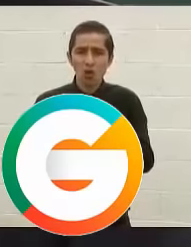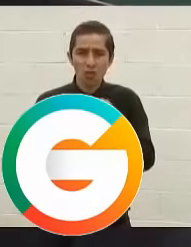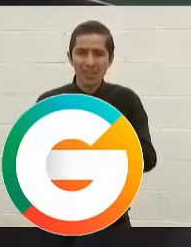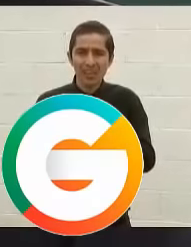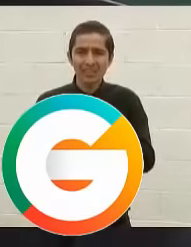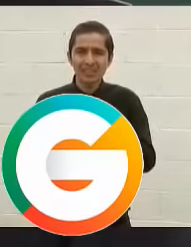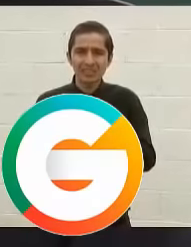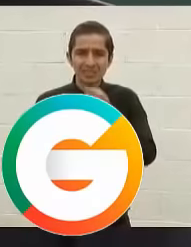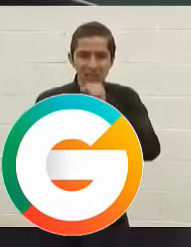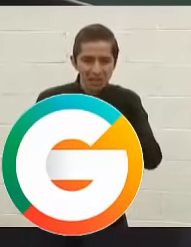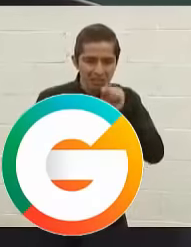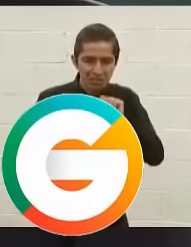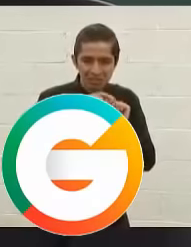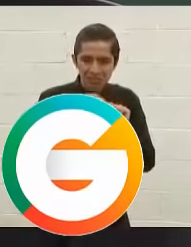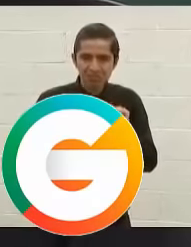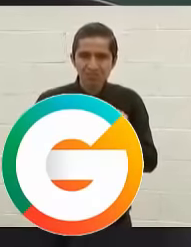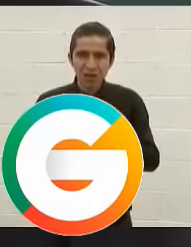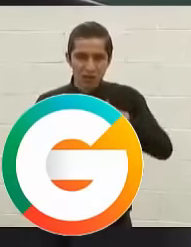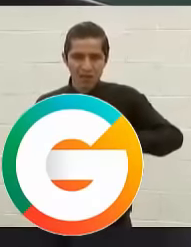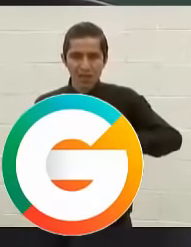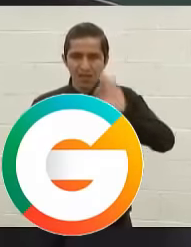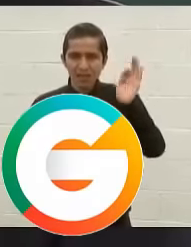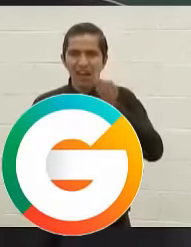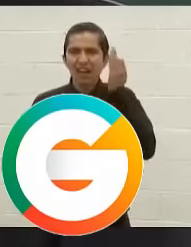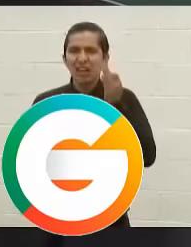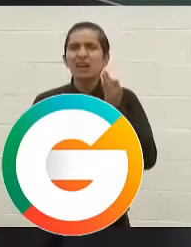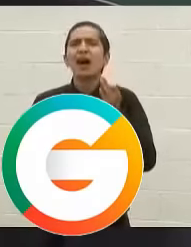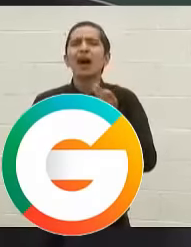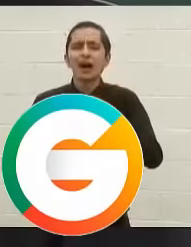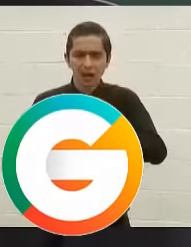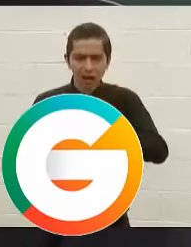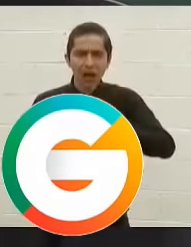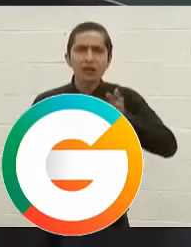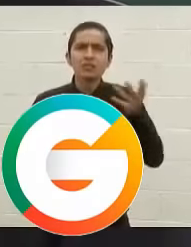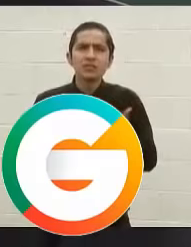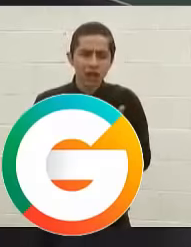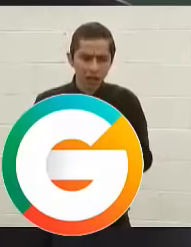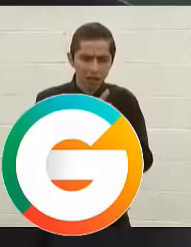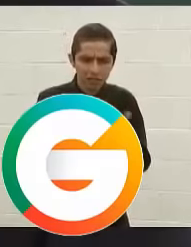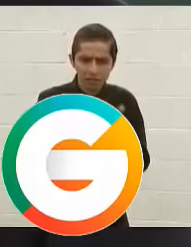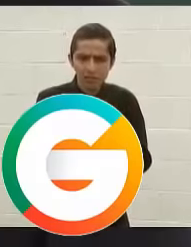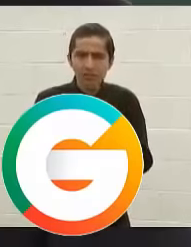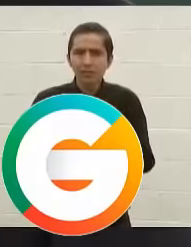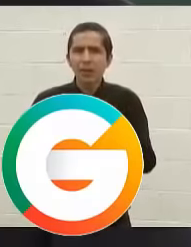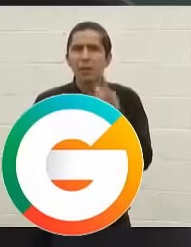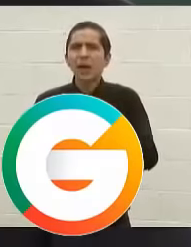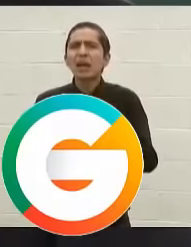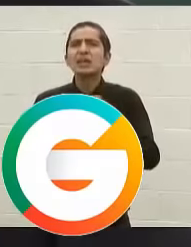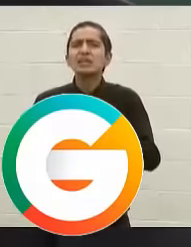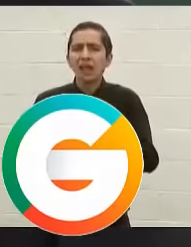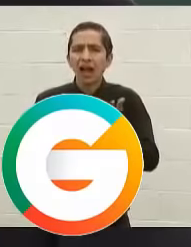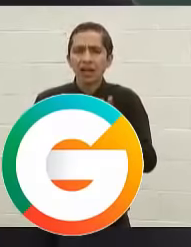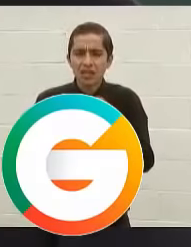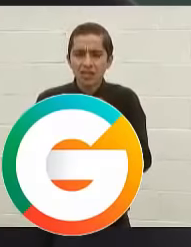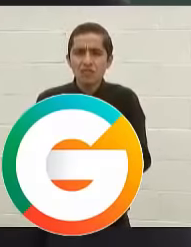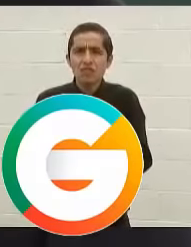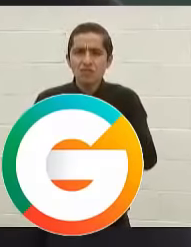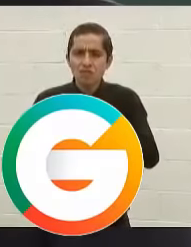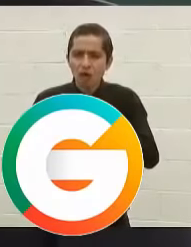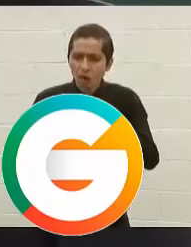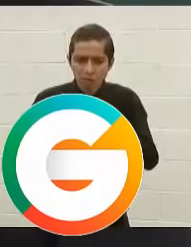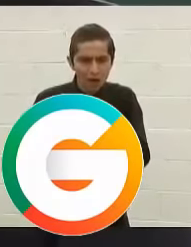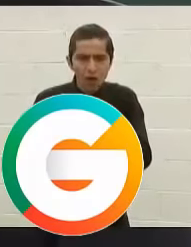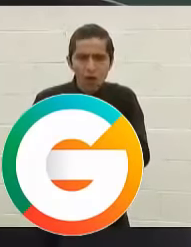dependencias del gobierno de la República harán su parte para integrar la información